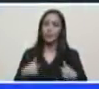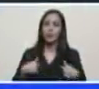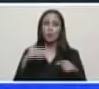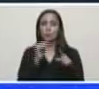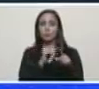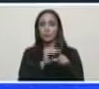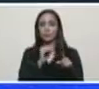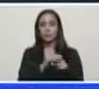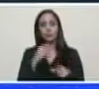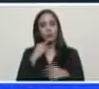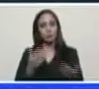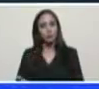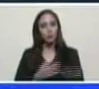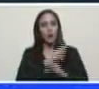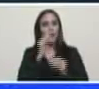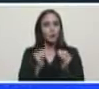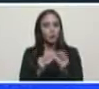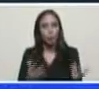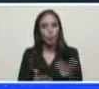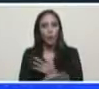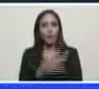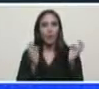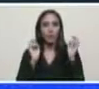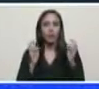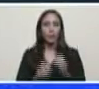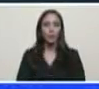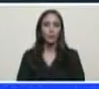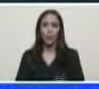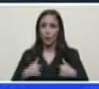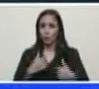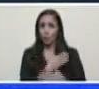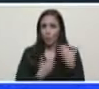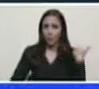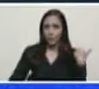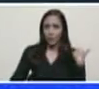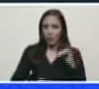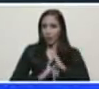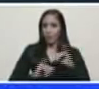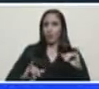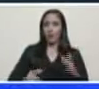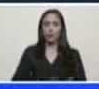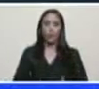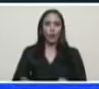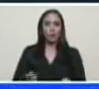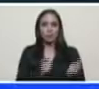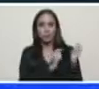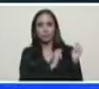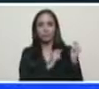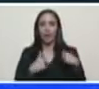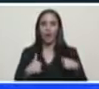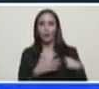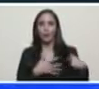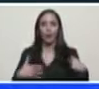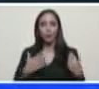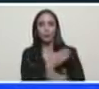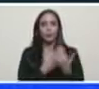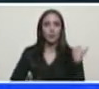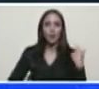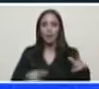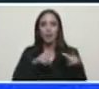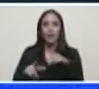en eso porque yo no soy presidente de la república porque yo quise ser